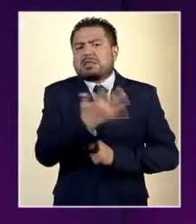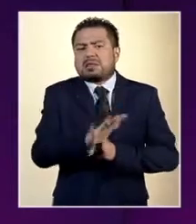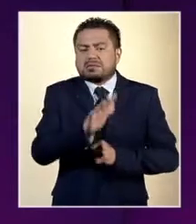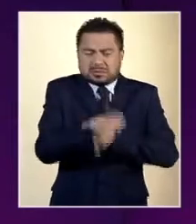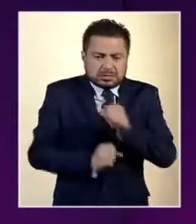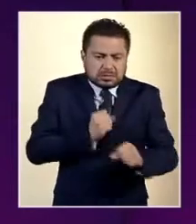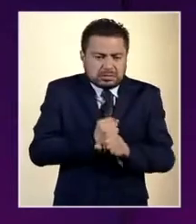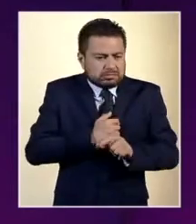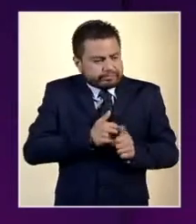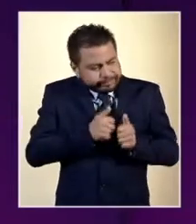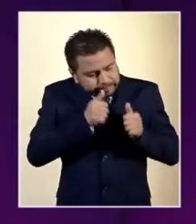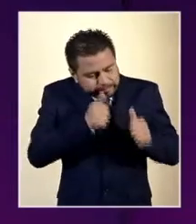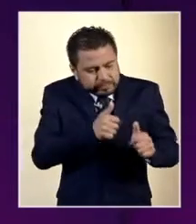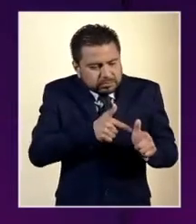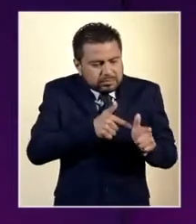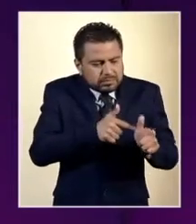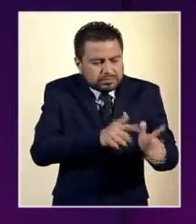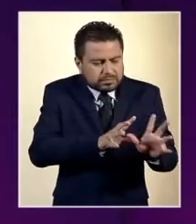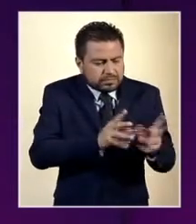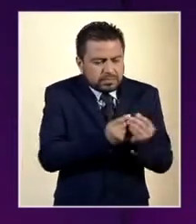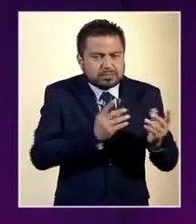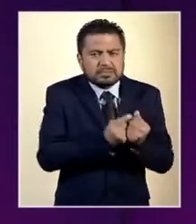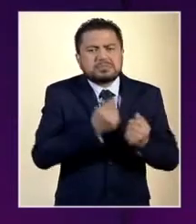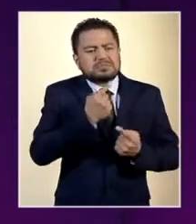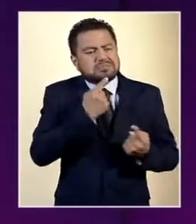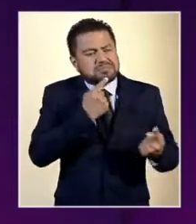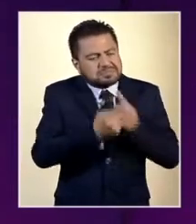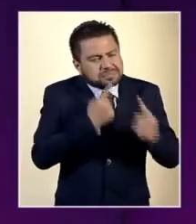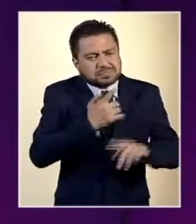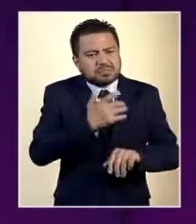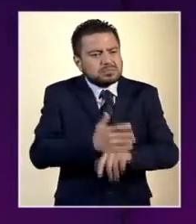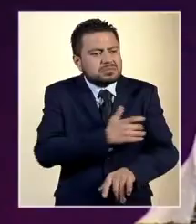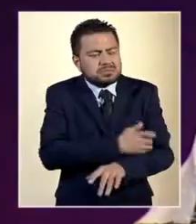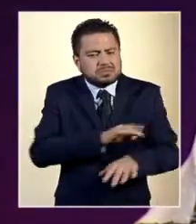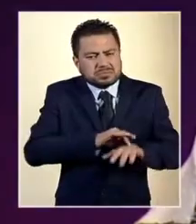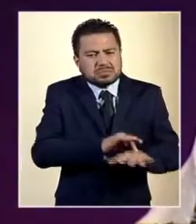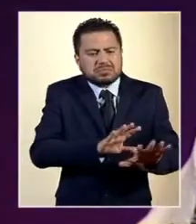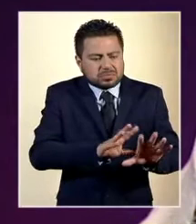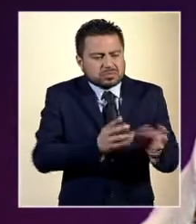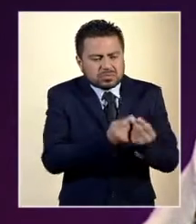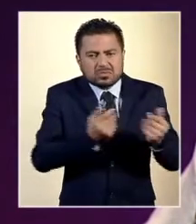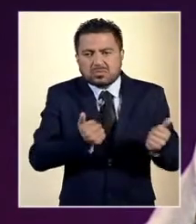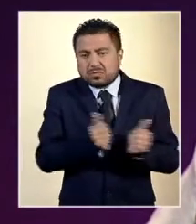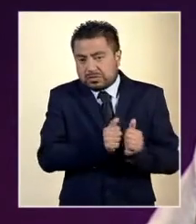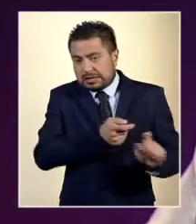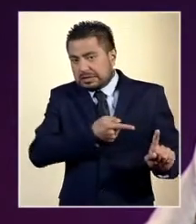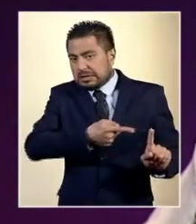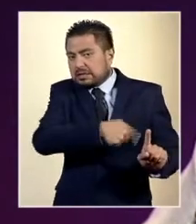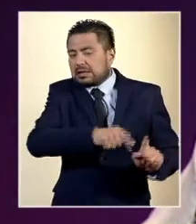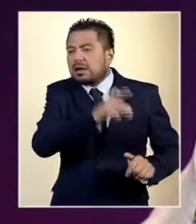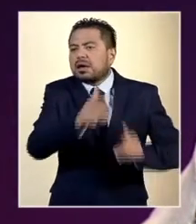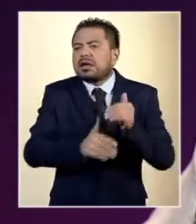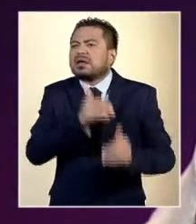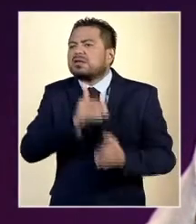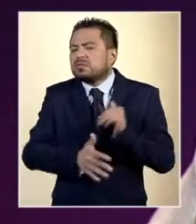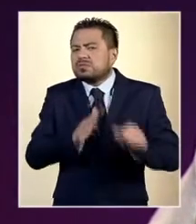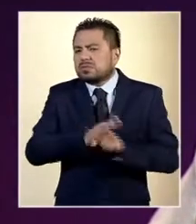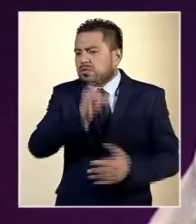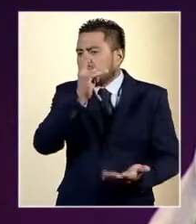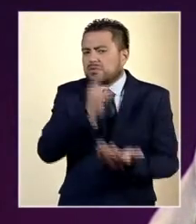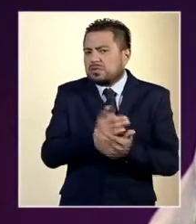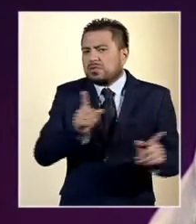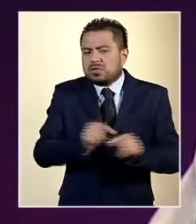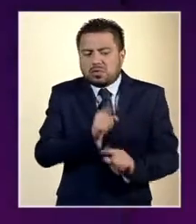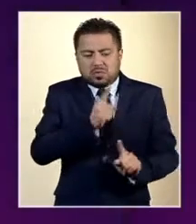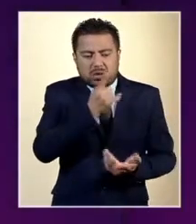y ahí estamos, continuando con ellos, siguiendo dialogando, siguiendo acompañando, estando con ellos, porque al final del día no nada más estamos